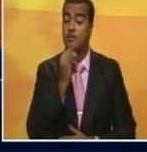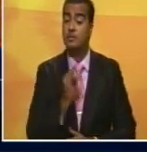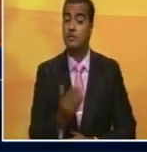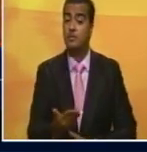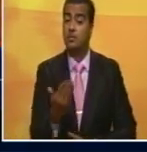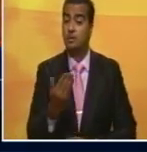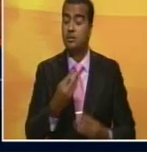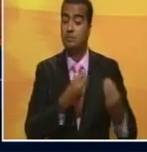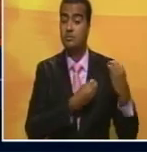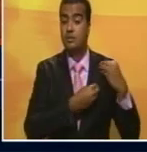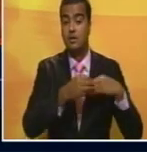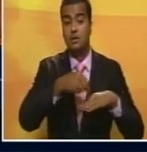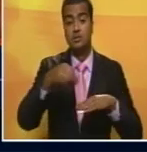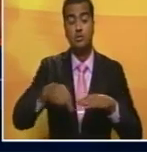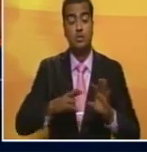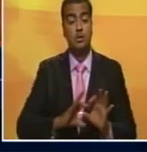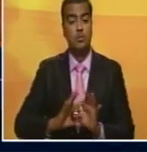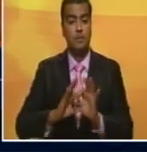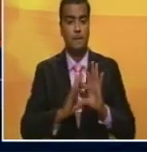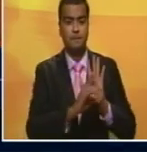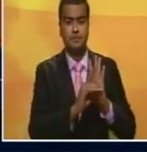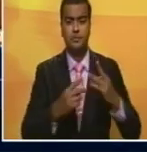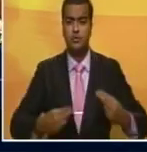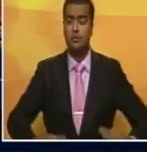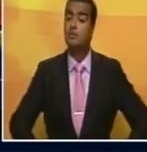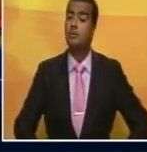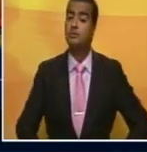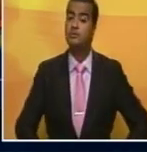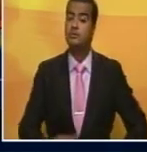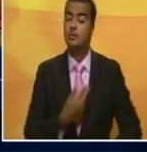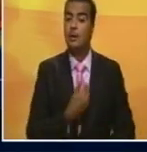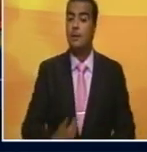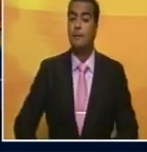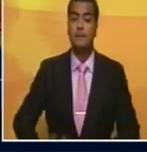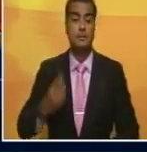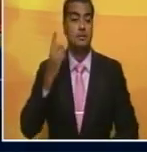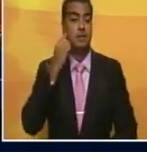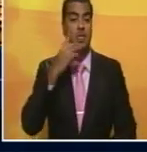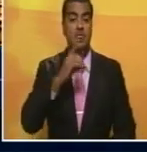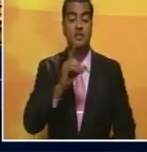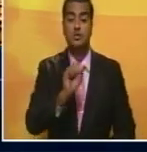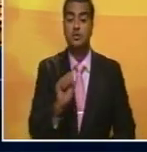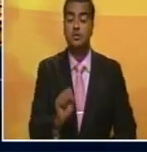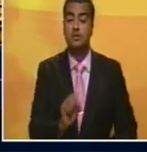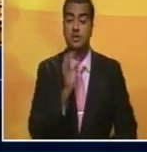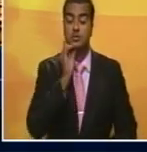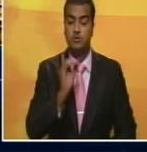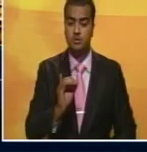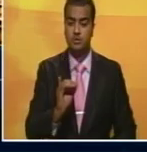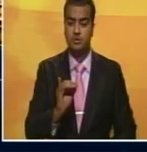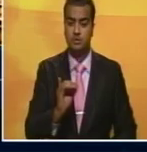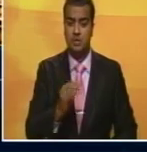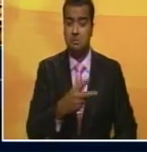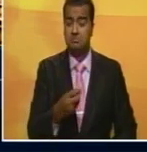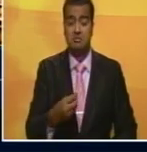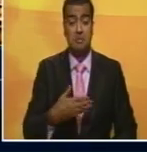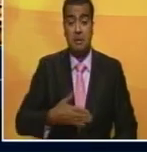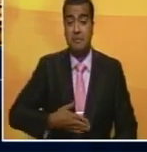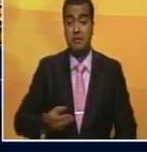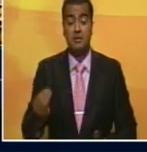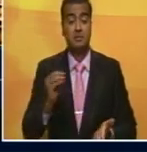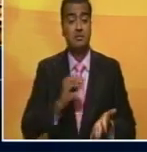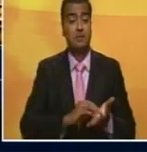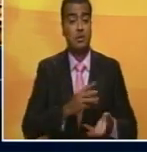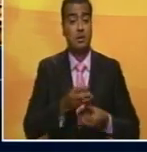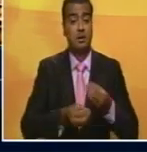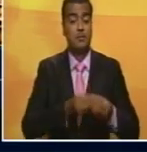Alto Comisionado de Naciones Unidas para los Derechos Humanos, pues la presidenta de la instancia, Delsa Solórzano, denunció que no se permitió el ingreso de delegados